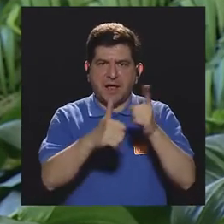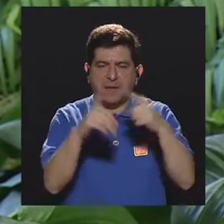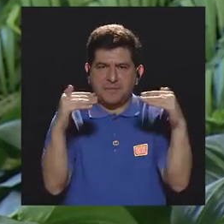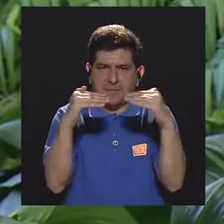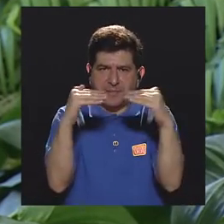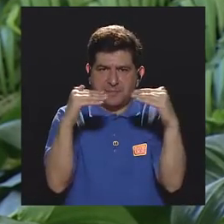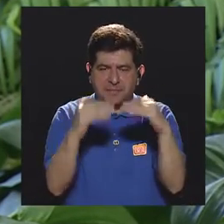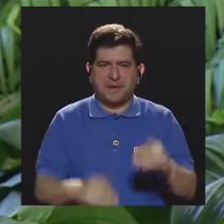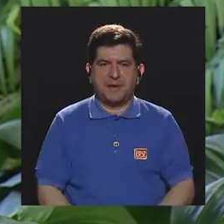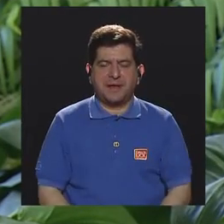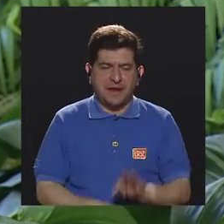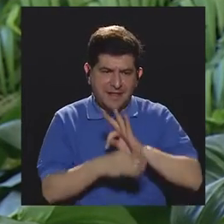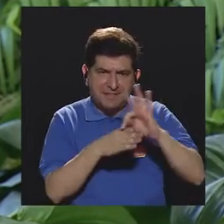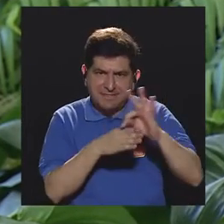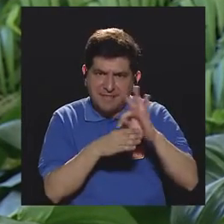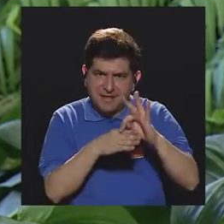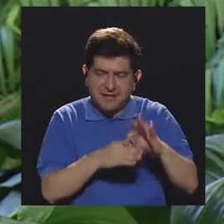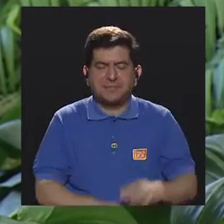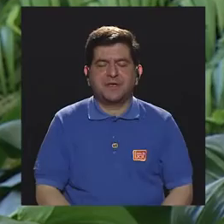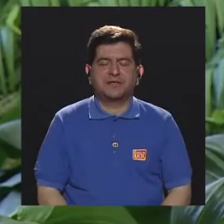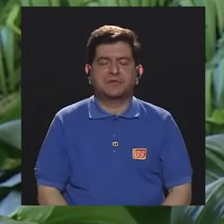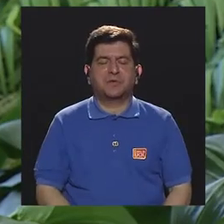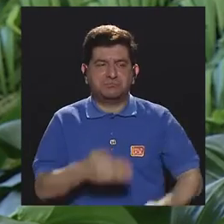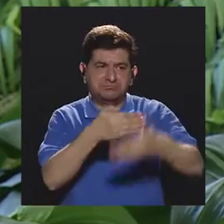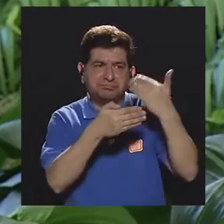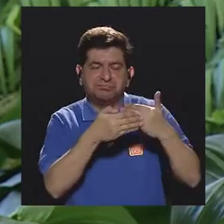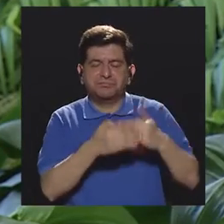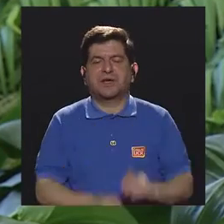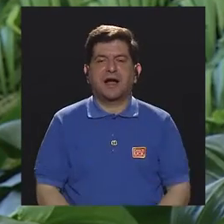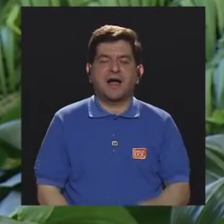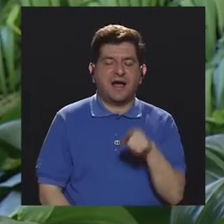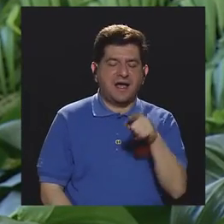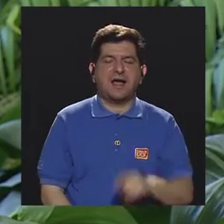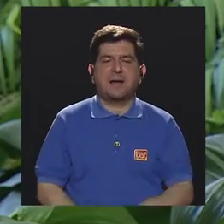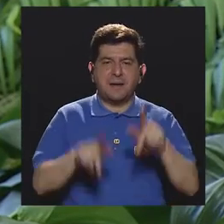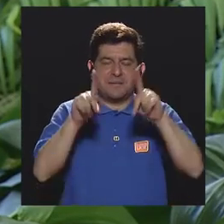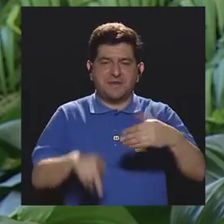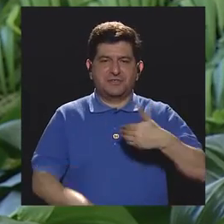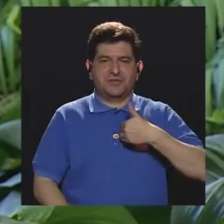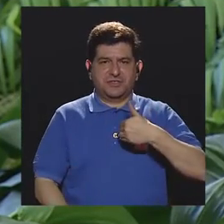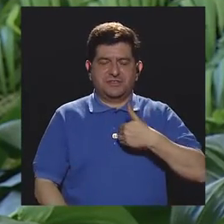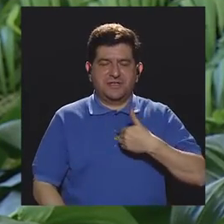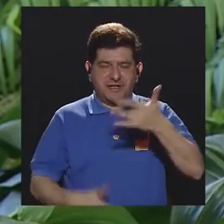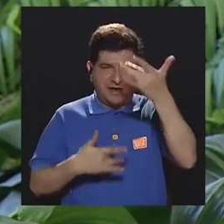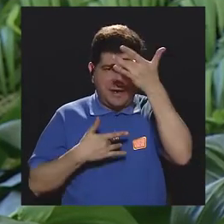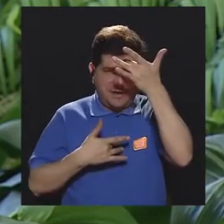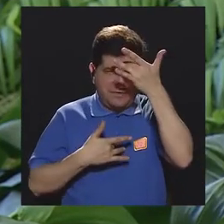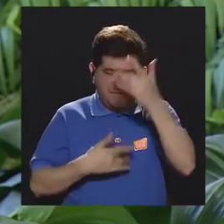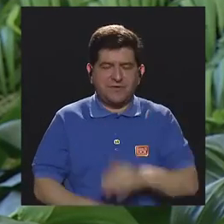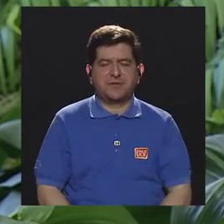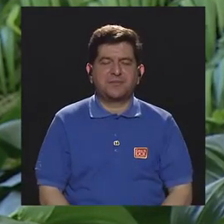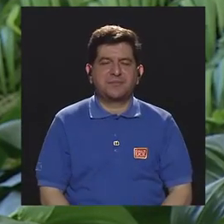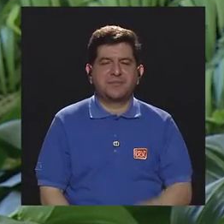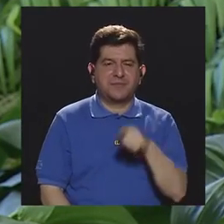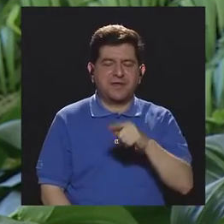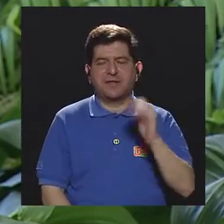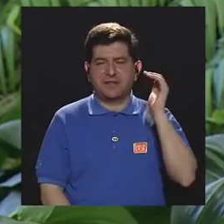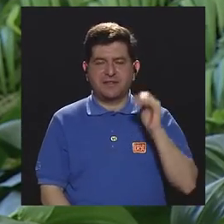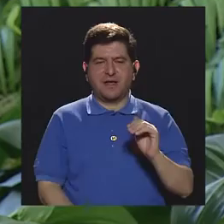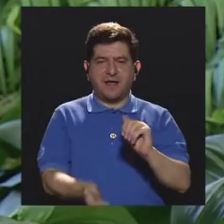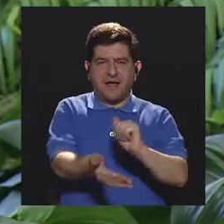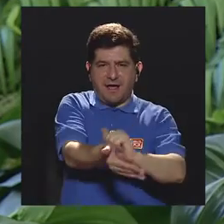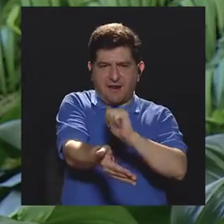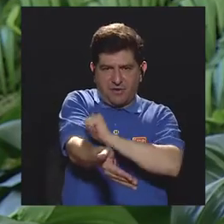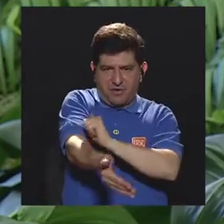primaria de tratamiento fue el alcohol o el alcoholismo como enfermedad. Y los mismos